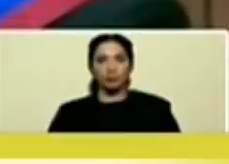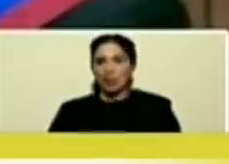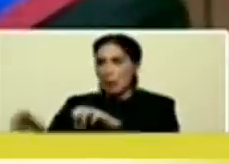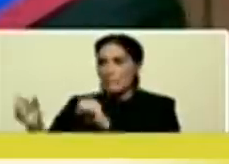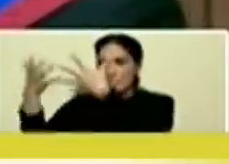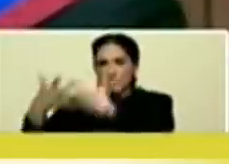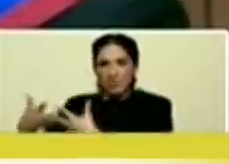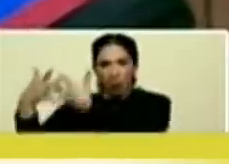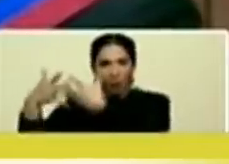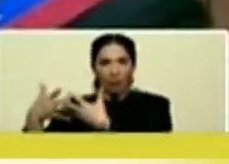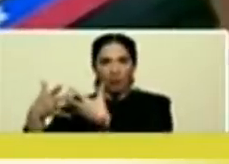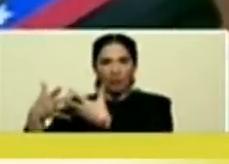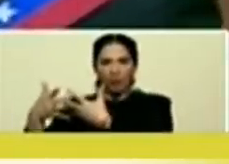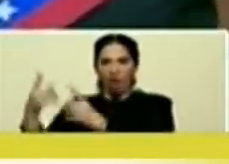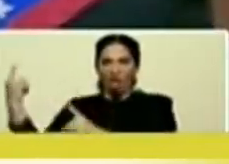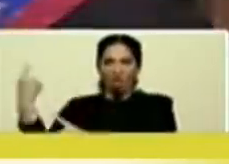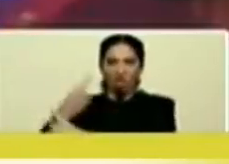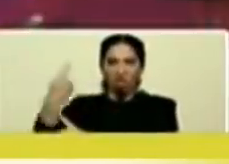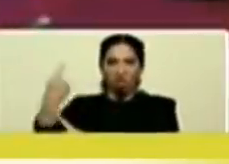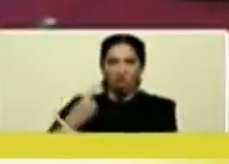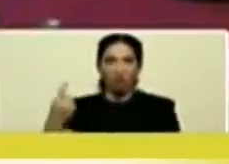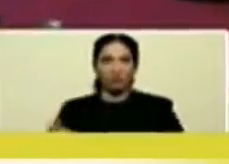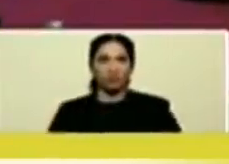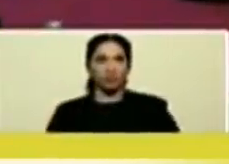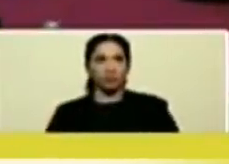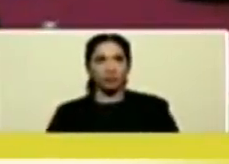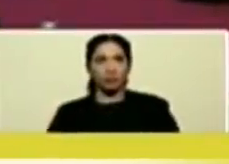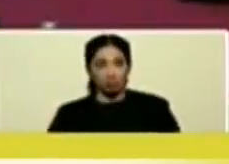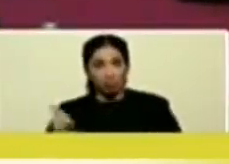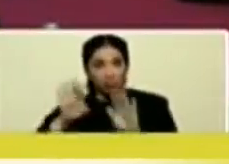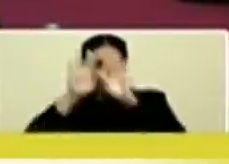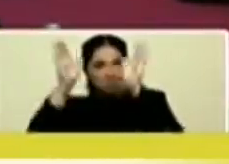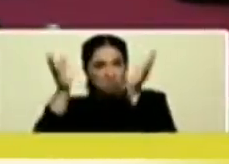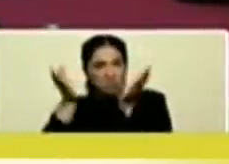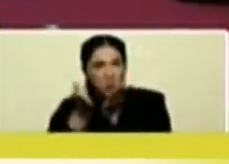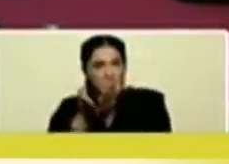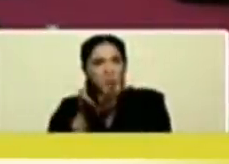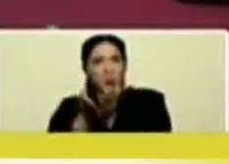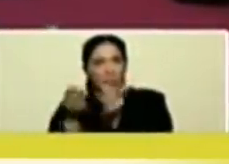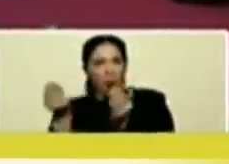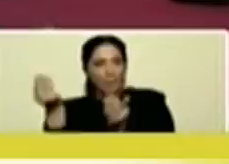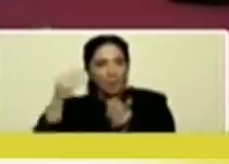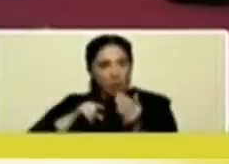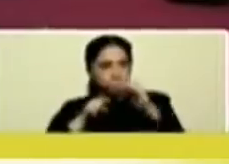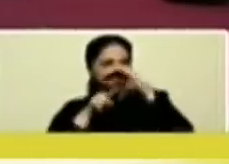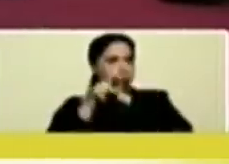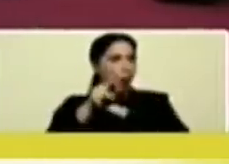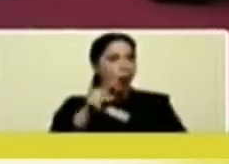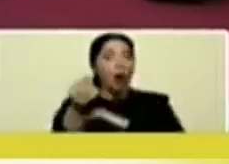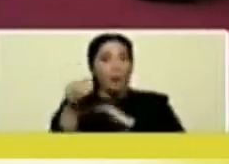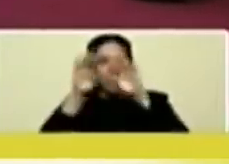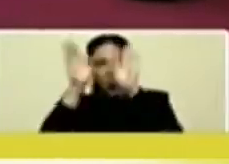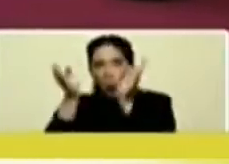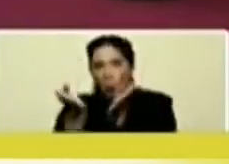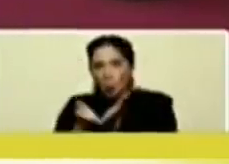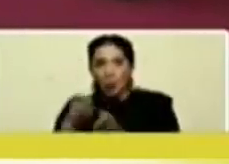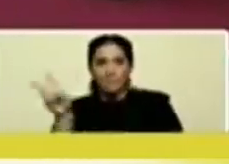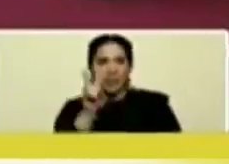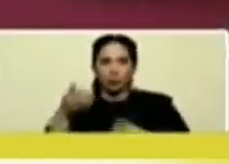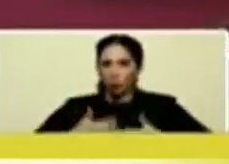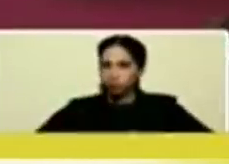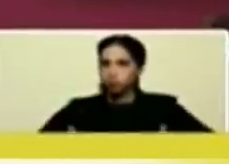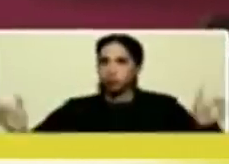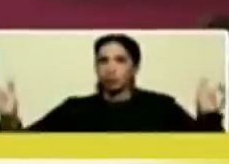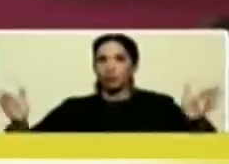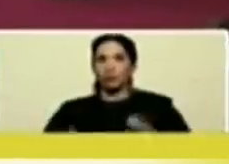Chile, con duras críticas a los mandatarios de la región, a Sebastián Piñera, a Mauricio Macri de Argentina, con duros enfrentamientos con Iván Duque de